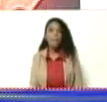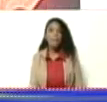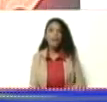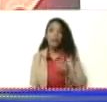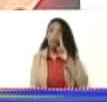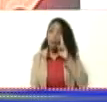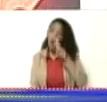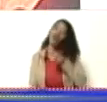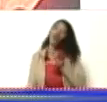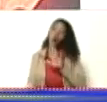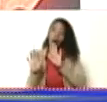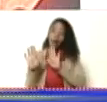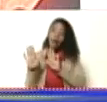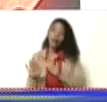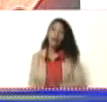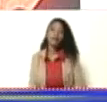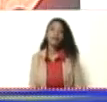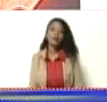así.